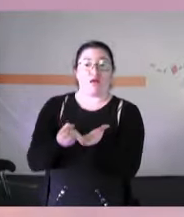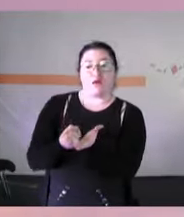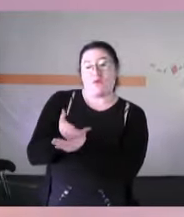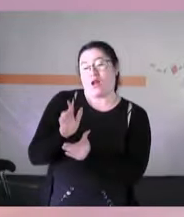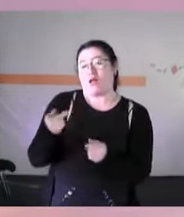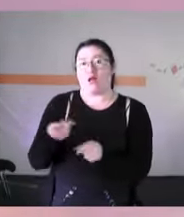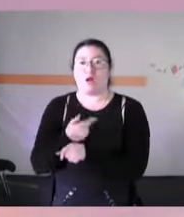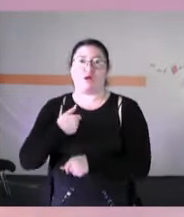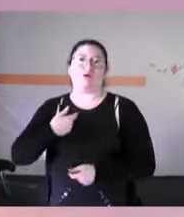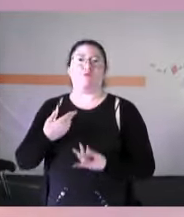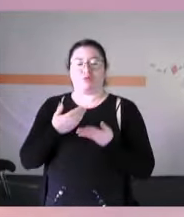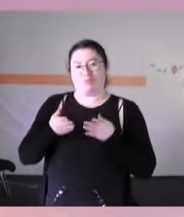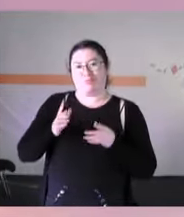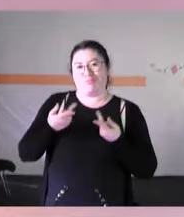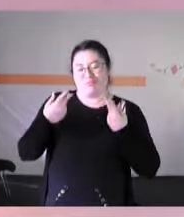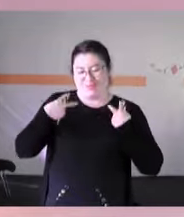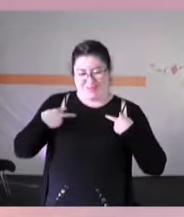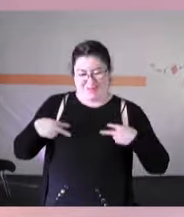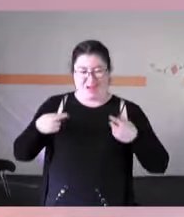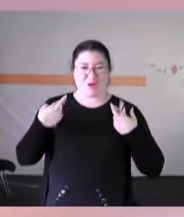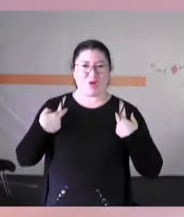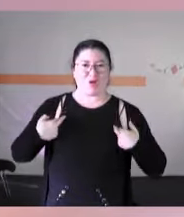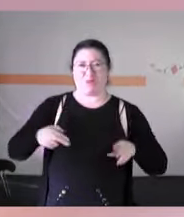nos lo hemos buscado por ir vestidas como,